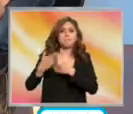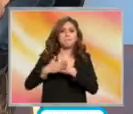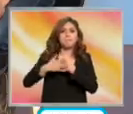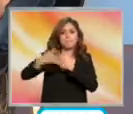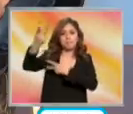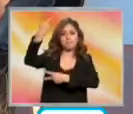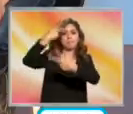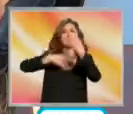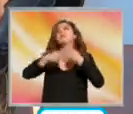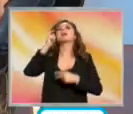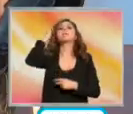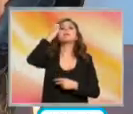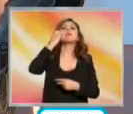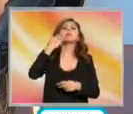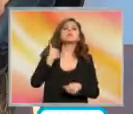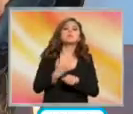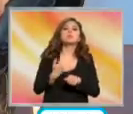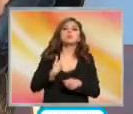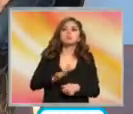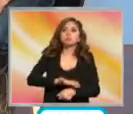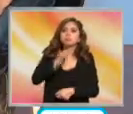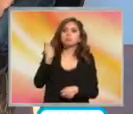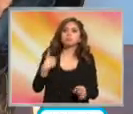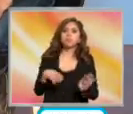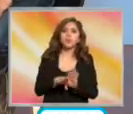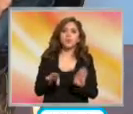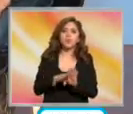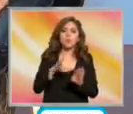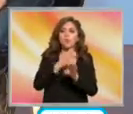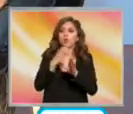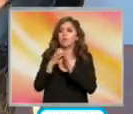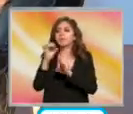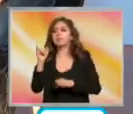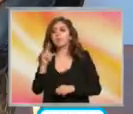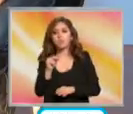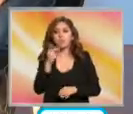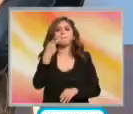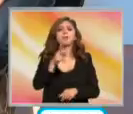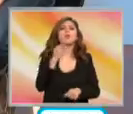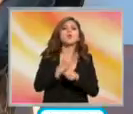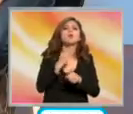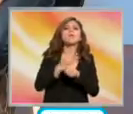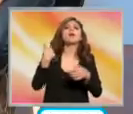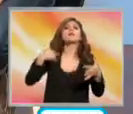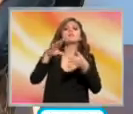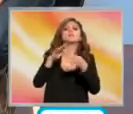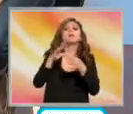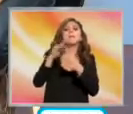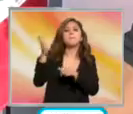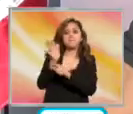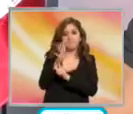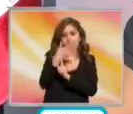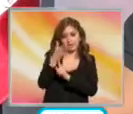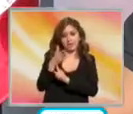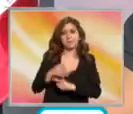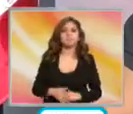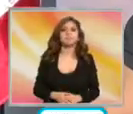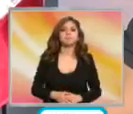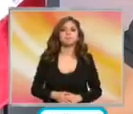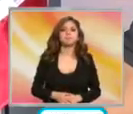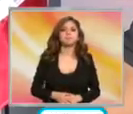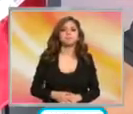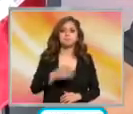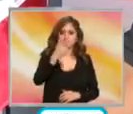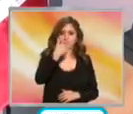Emperatriz y luego Claro. Reforma. Sí, Como que luego- no tenían mucho que ver una cosa con la otra. Pero síganos Sí, contando de la bandera. pero qué bueno que, Sí. que tocas este